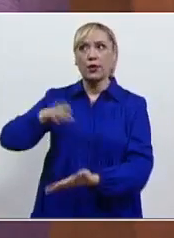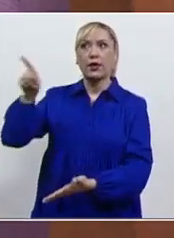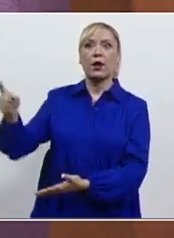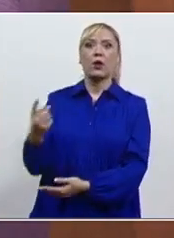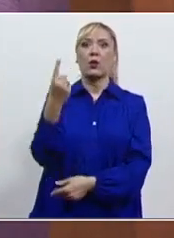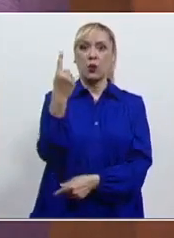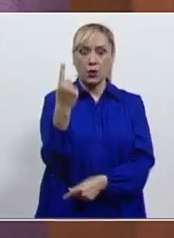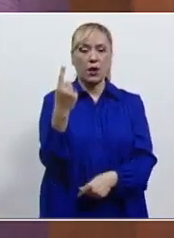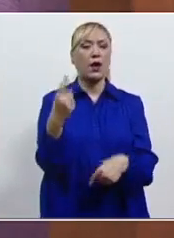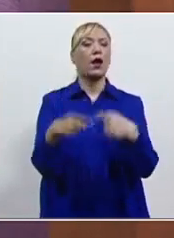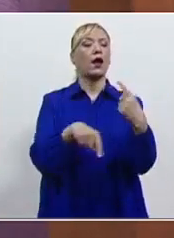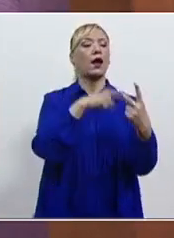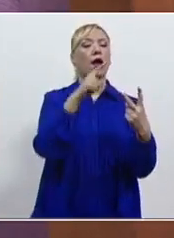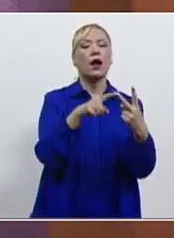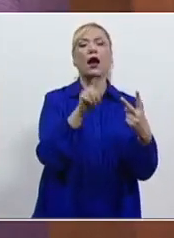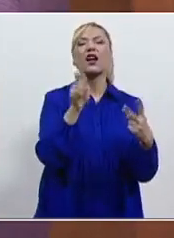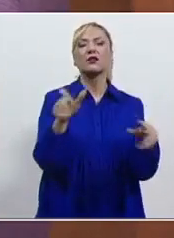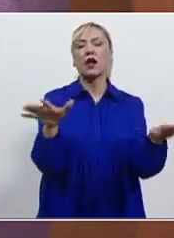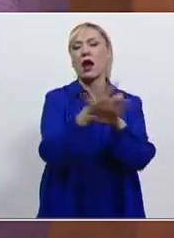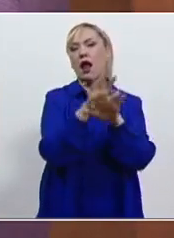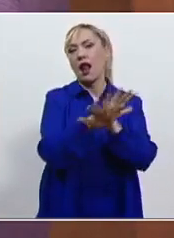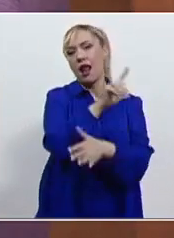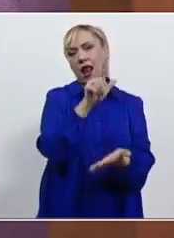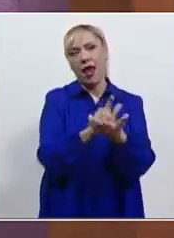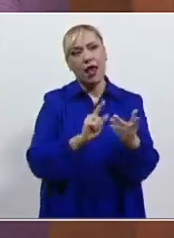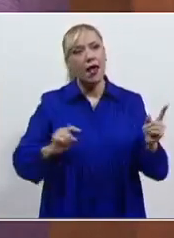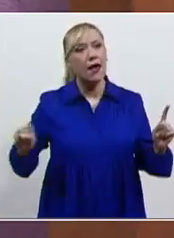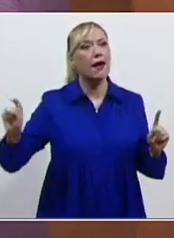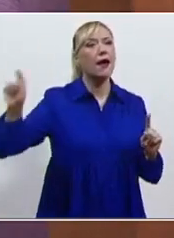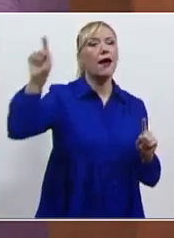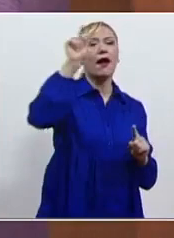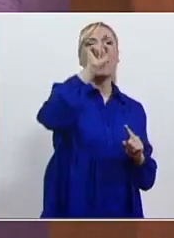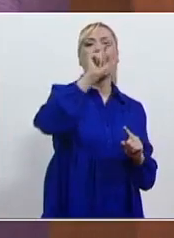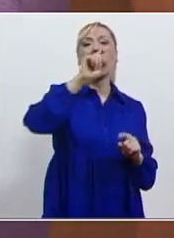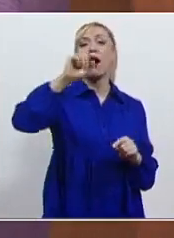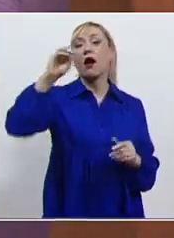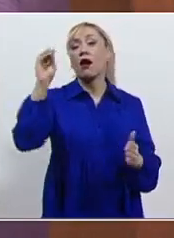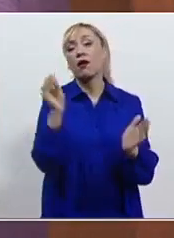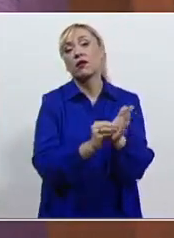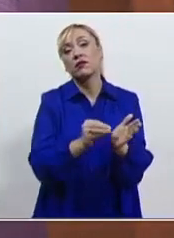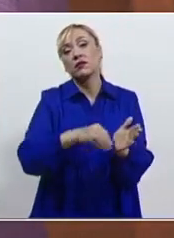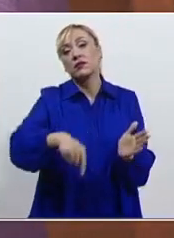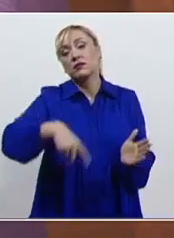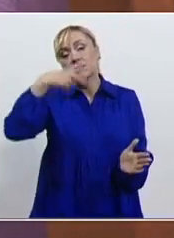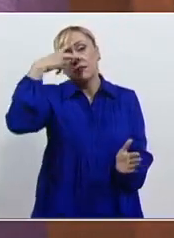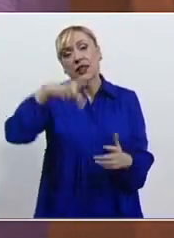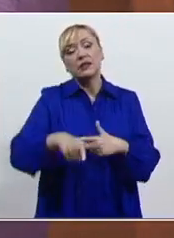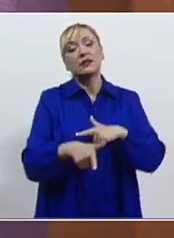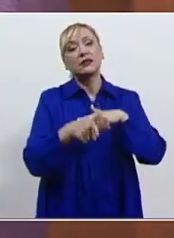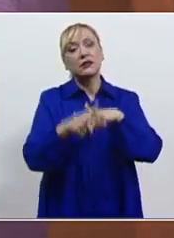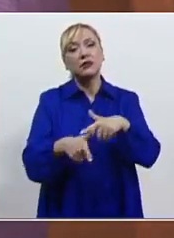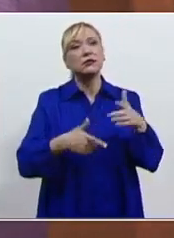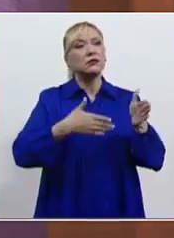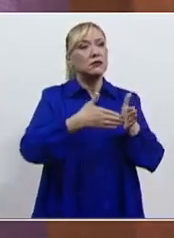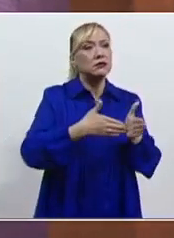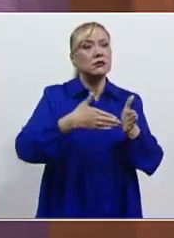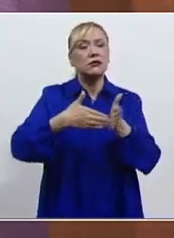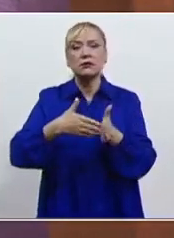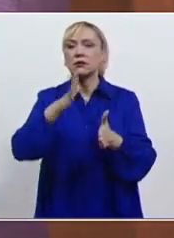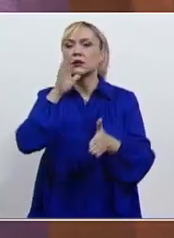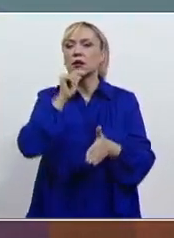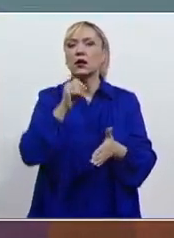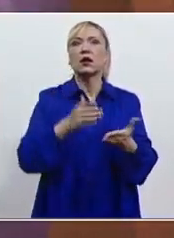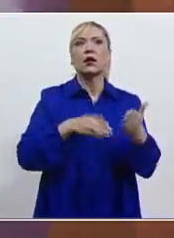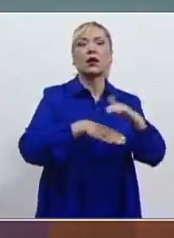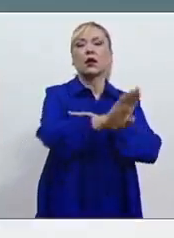Nación y el resto por cambios legales en sus congresos, aún en México persisten barreras para acceder al aborto